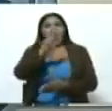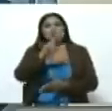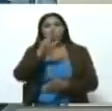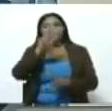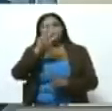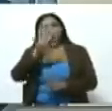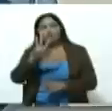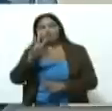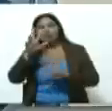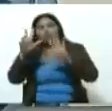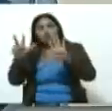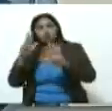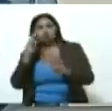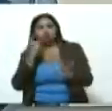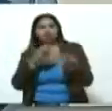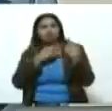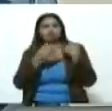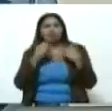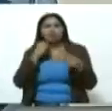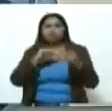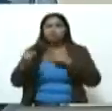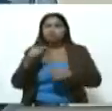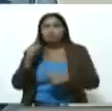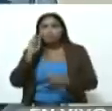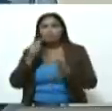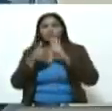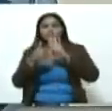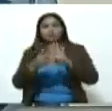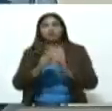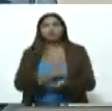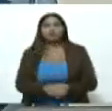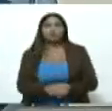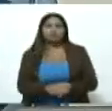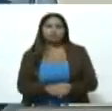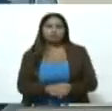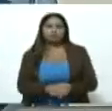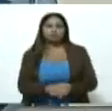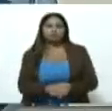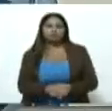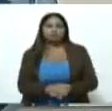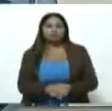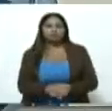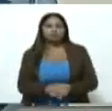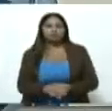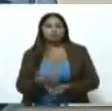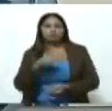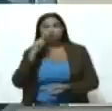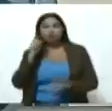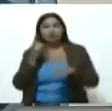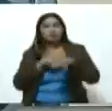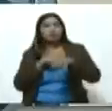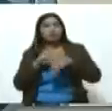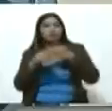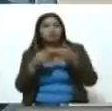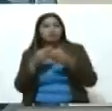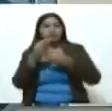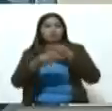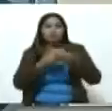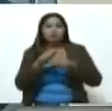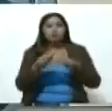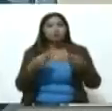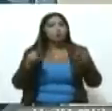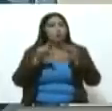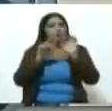270.358 corresponden a acusaciones presentadas. En este lapso se han realizado